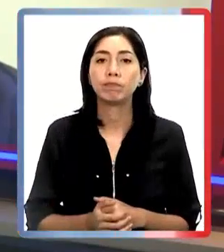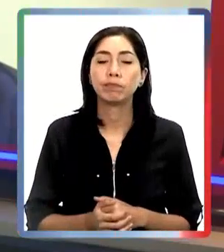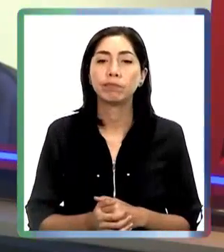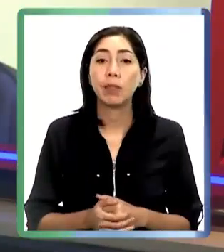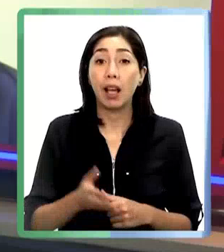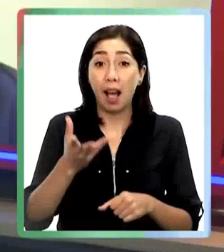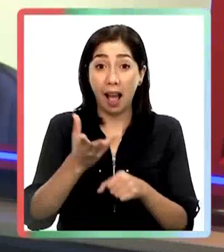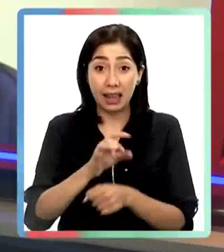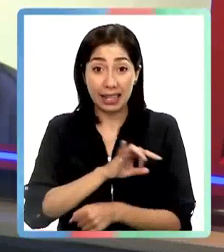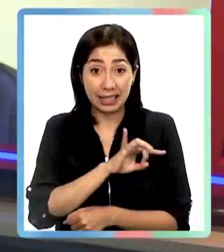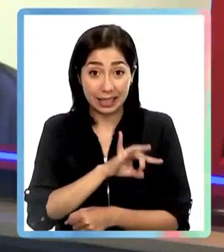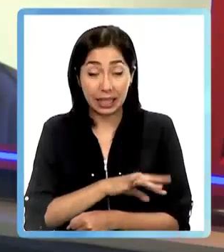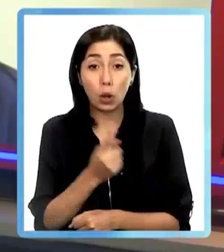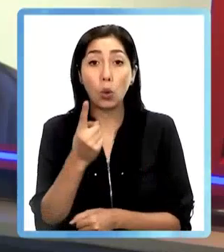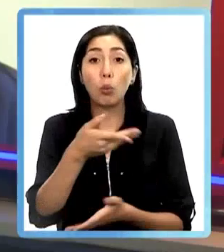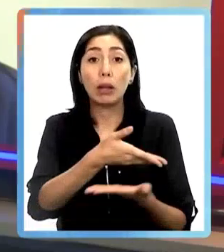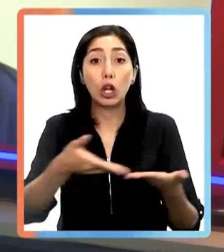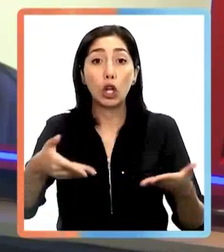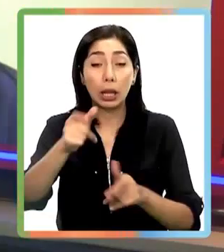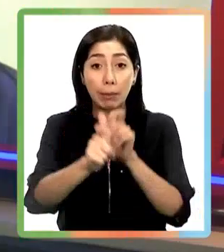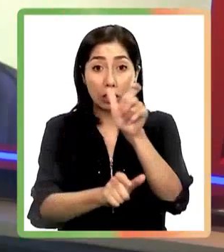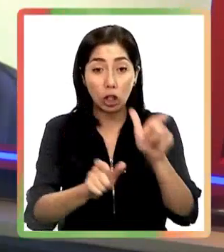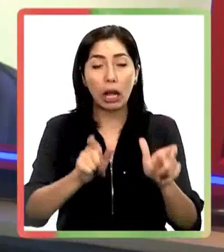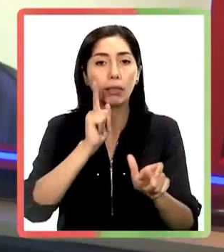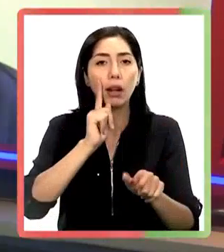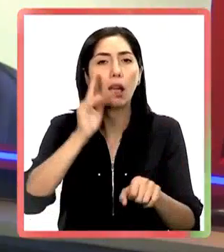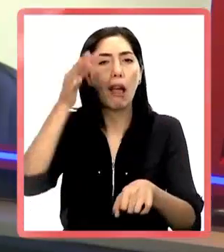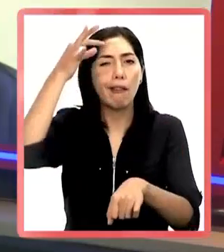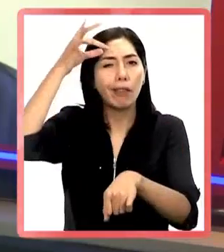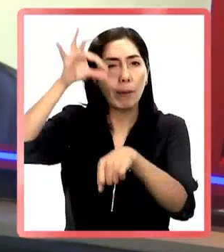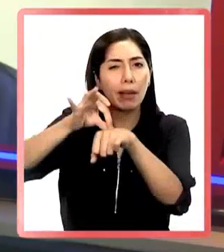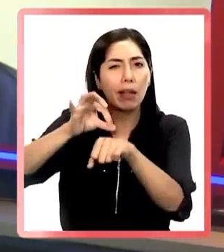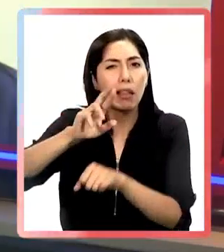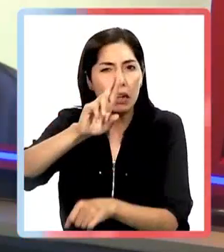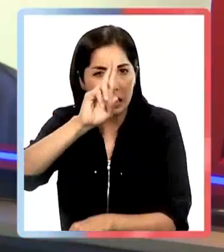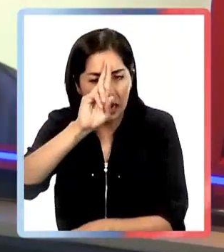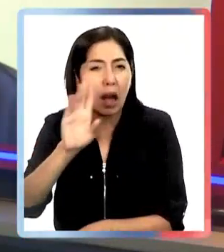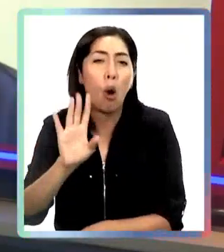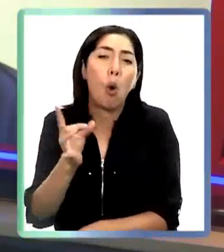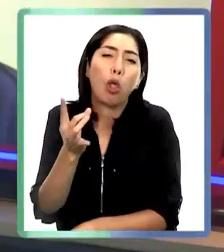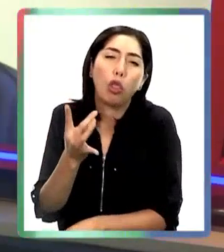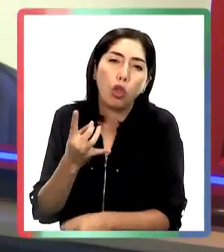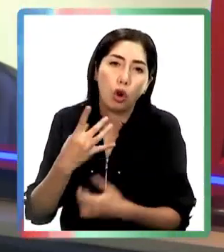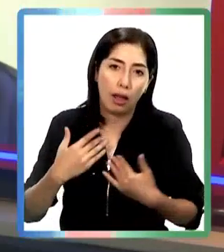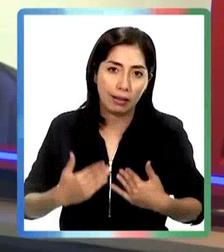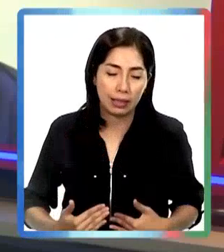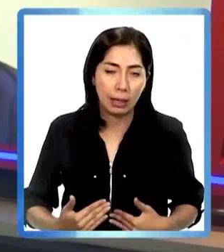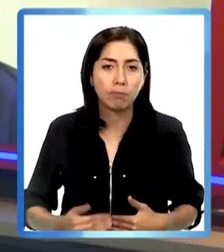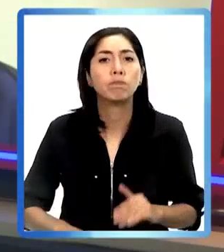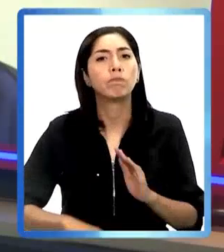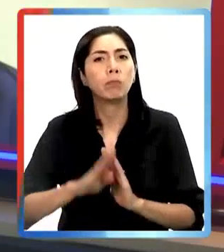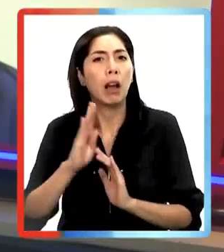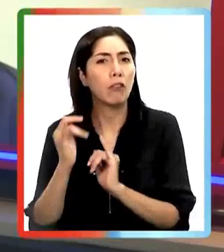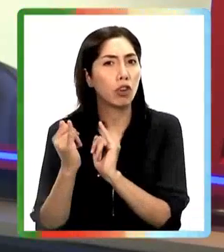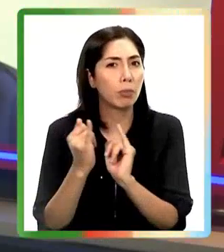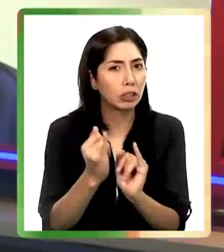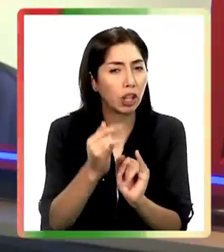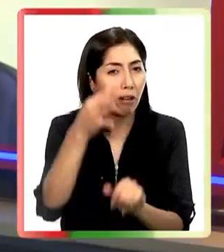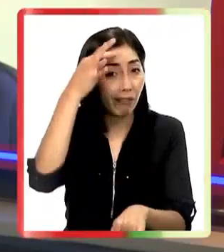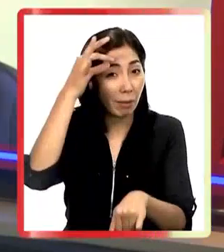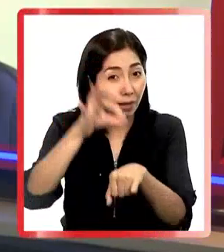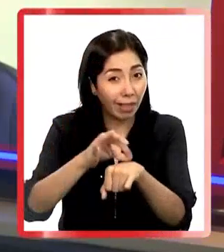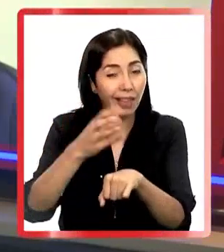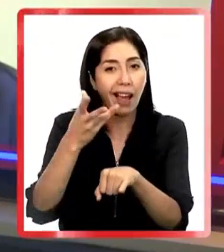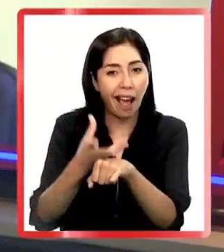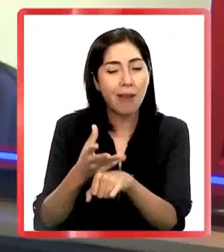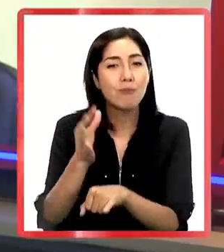Se estima que en nuestro país 1 millón de personas vive con algún tipo de enfermedad rara o dolencia. Para saber más sobre estas patologías, tenemos en